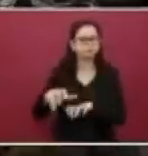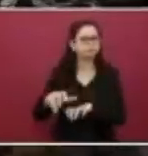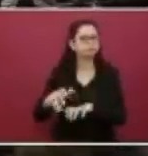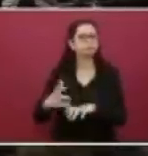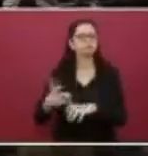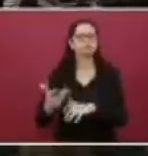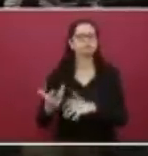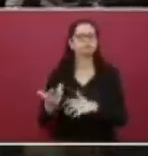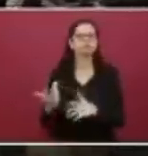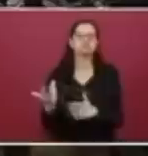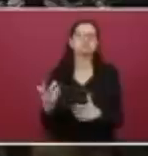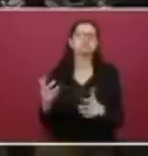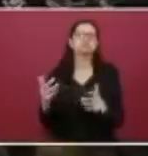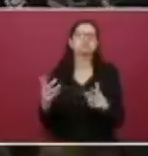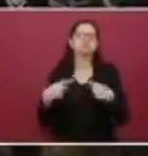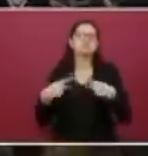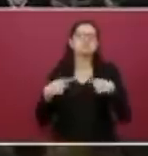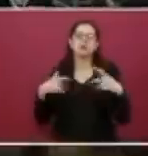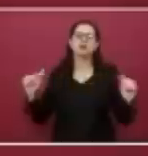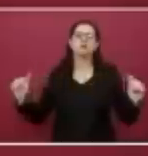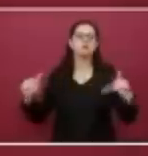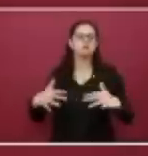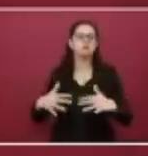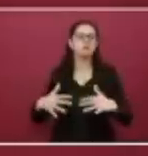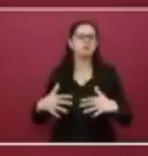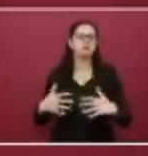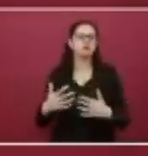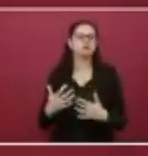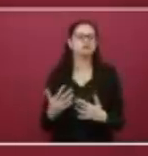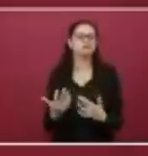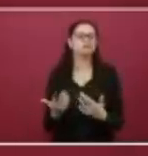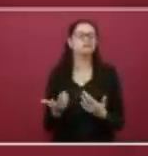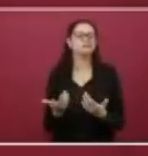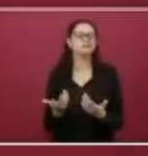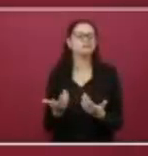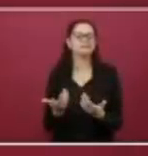un encuentro eso es